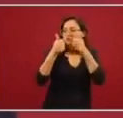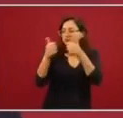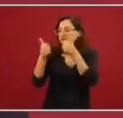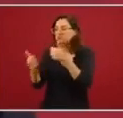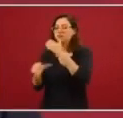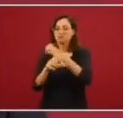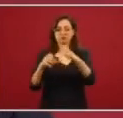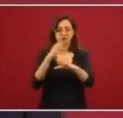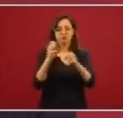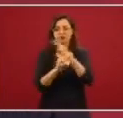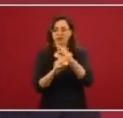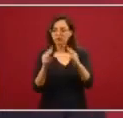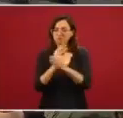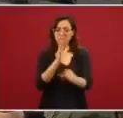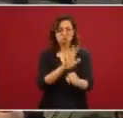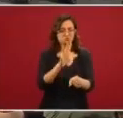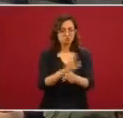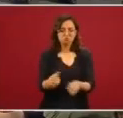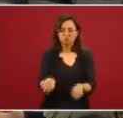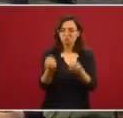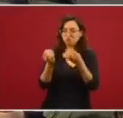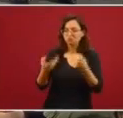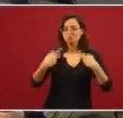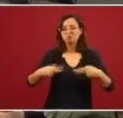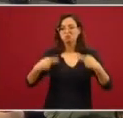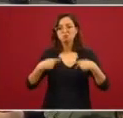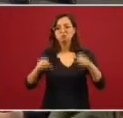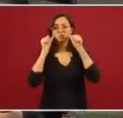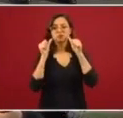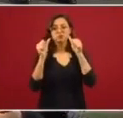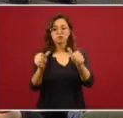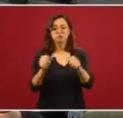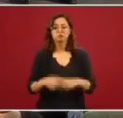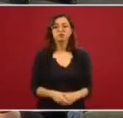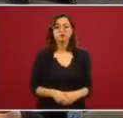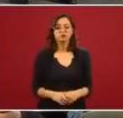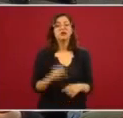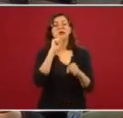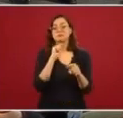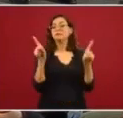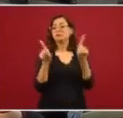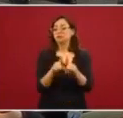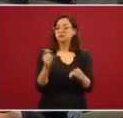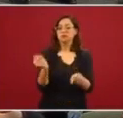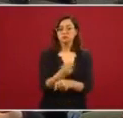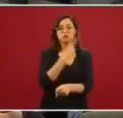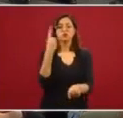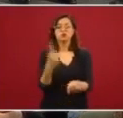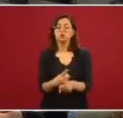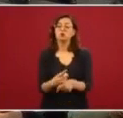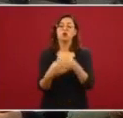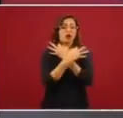suficientes para poder atender las necesidades de la población y por supuesto es también una oportunidad para comunicar